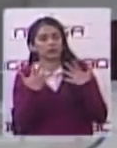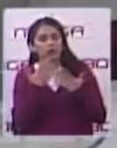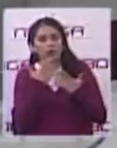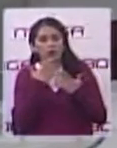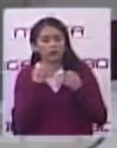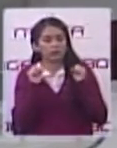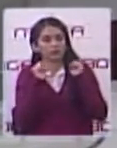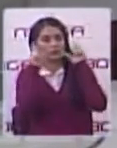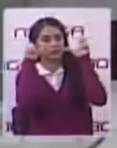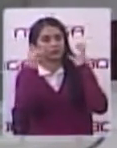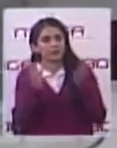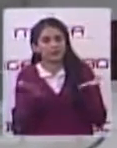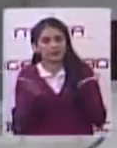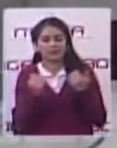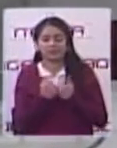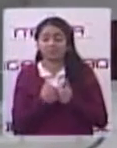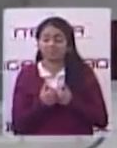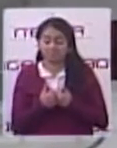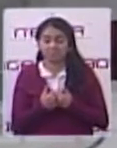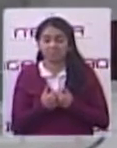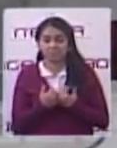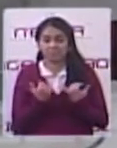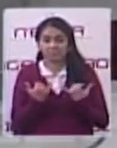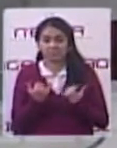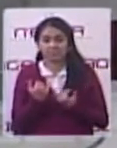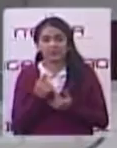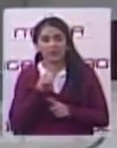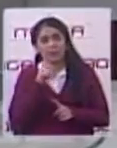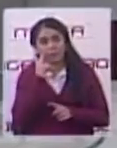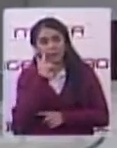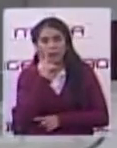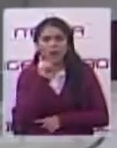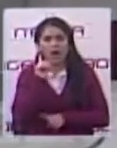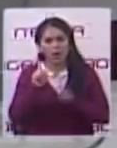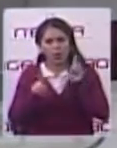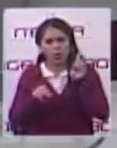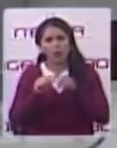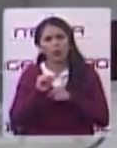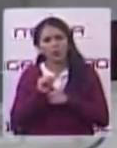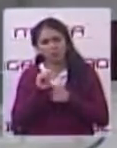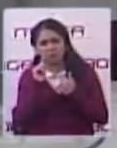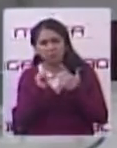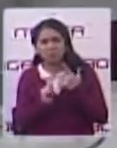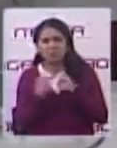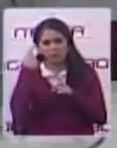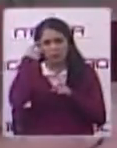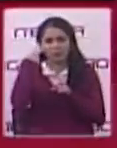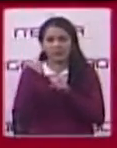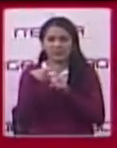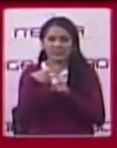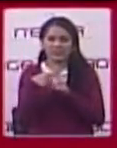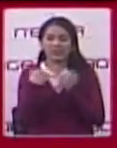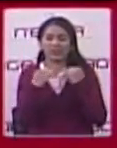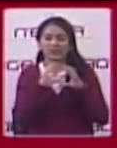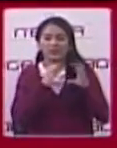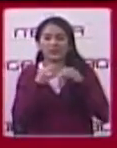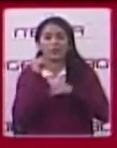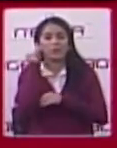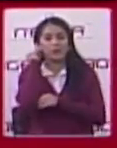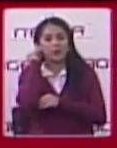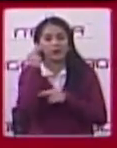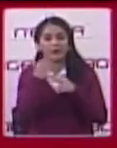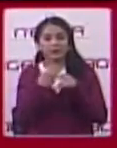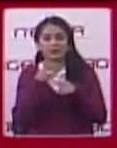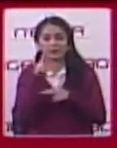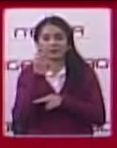mercado norteamericano. Sin embargo, hay signos positivos que hoy los vamos a analizar con Renata Calderaro, que es abogada